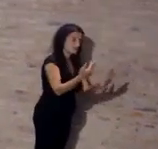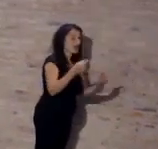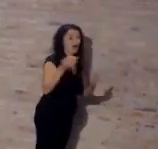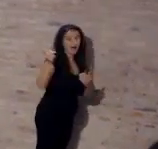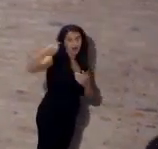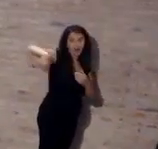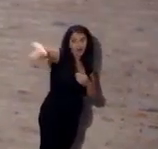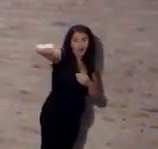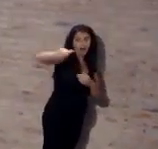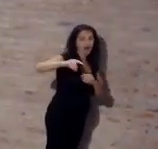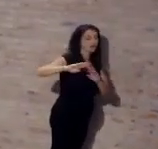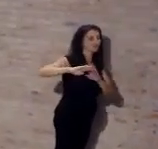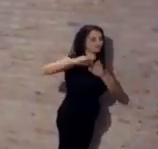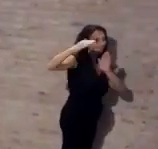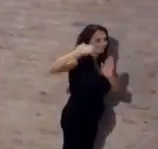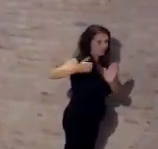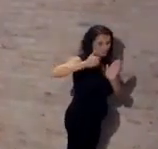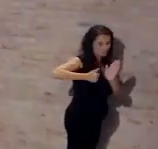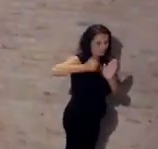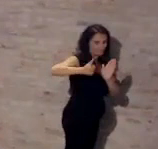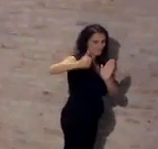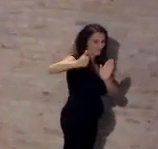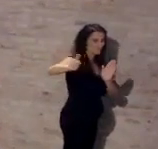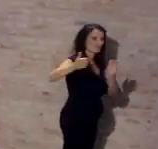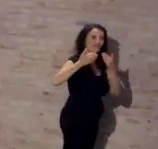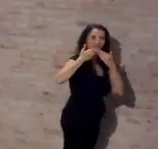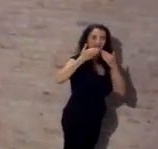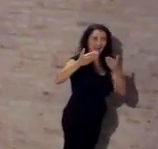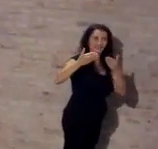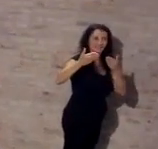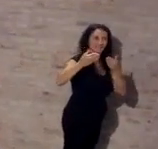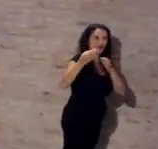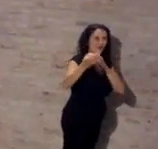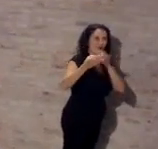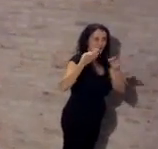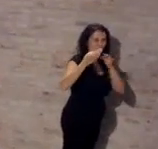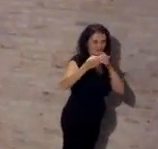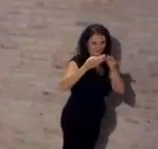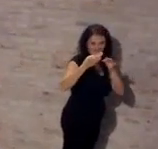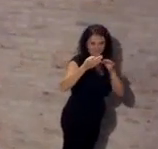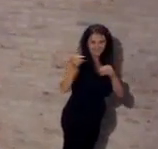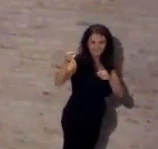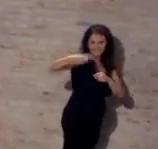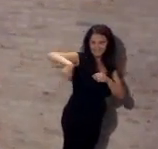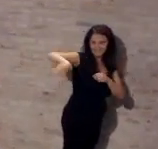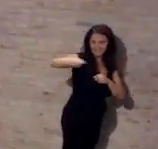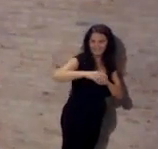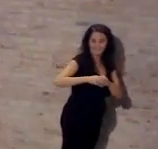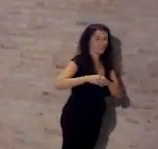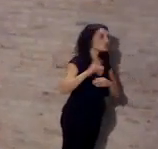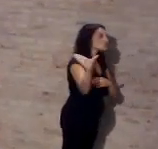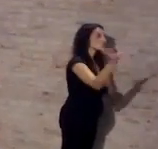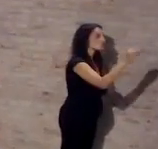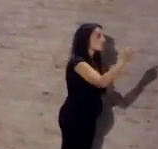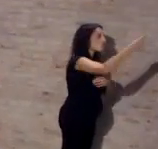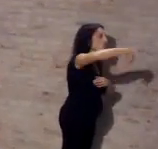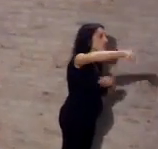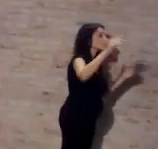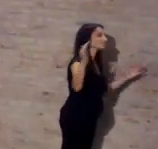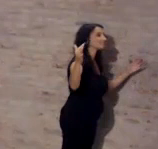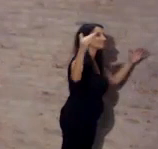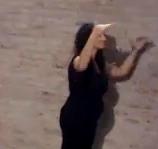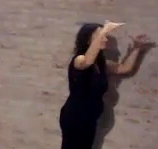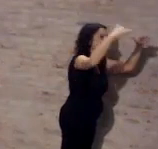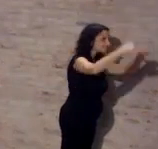haber aceptado la invitación a estar presentes hoy en este charla debate conversatorio a todas las